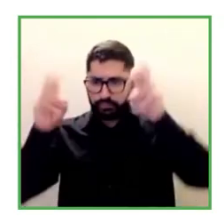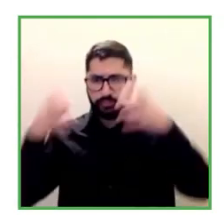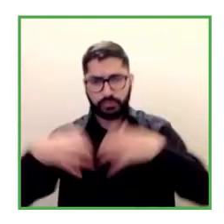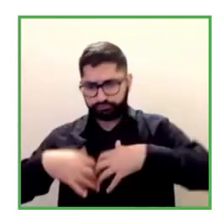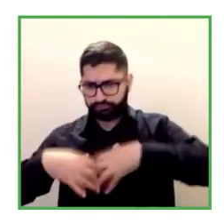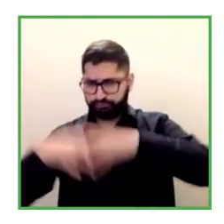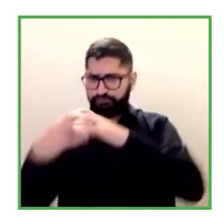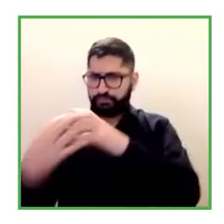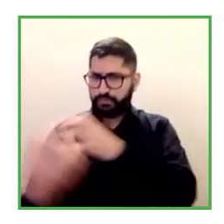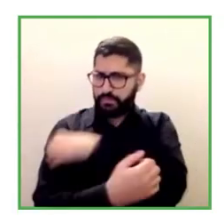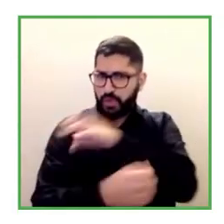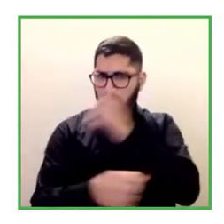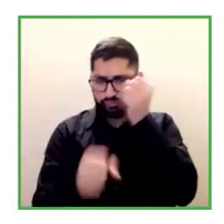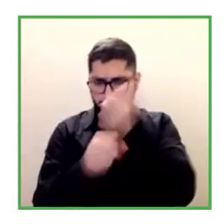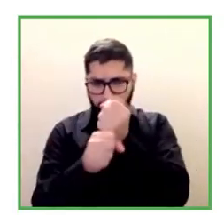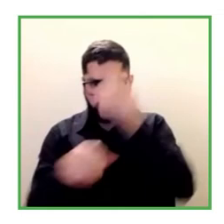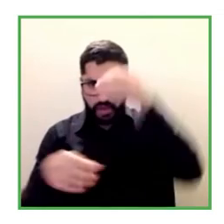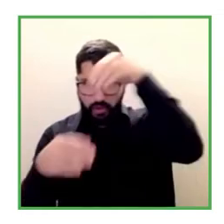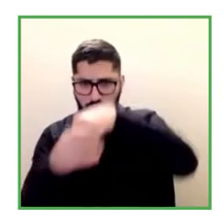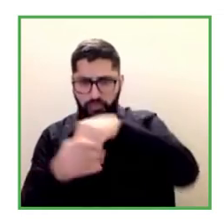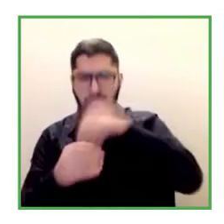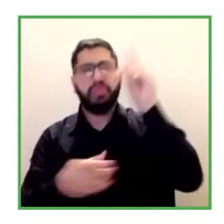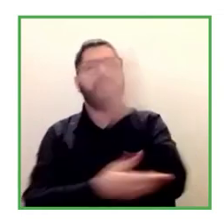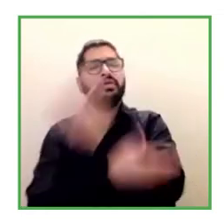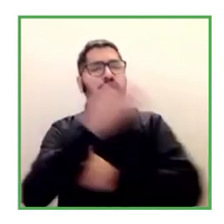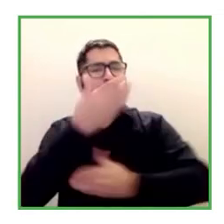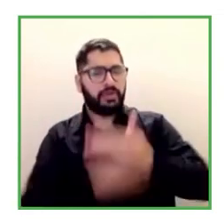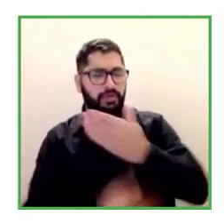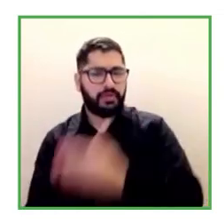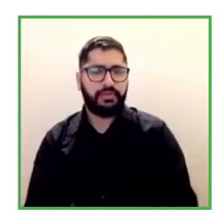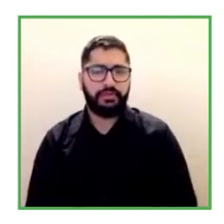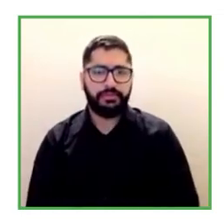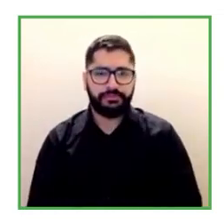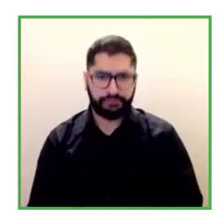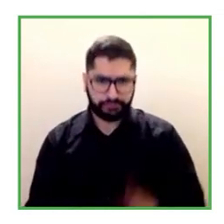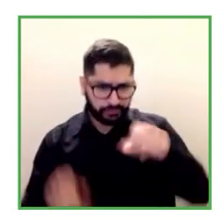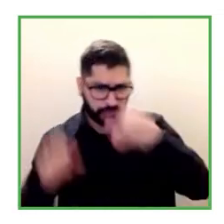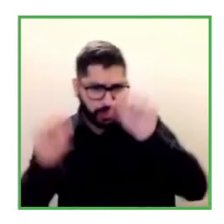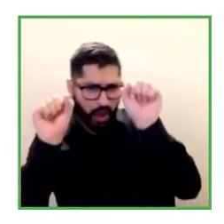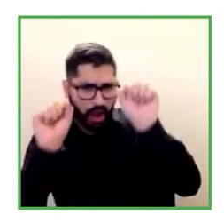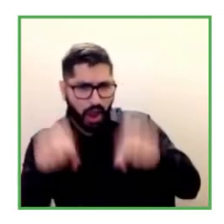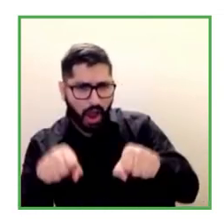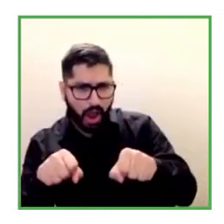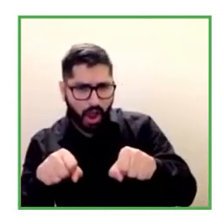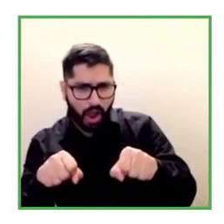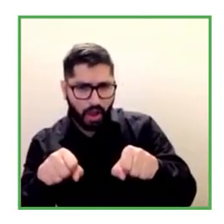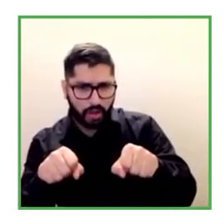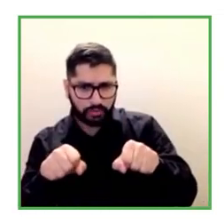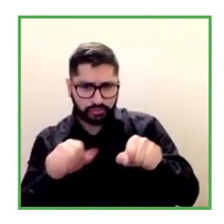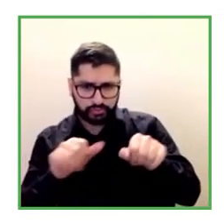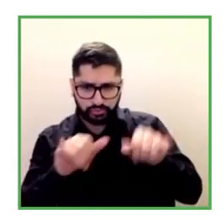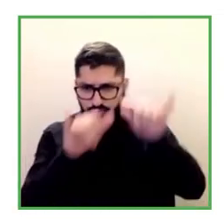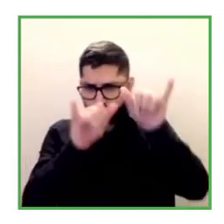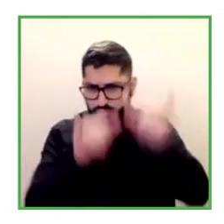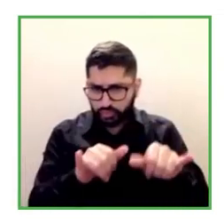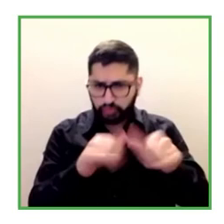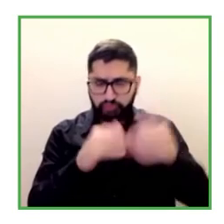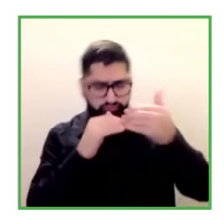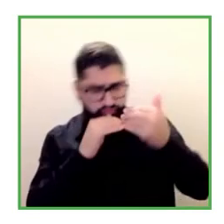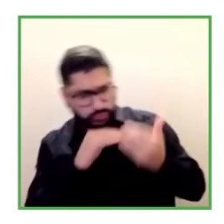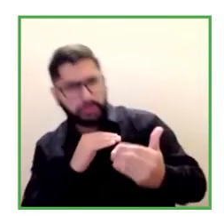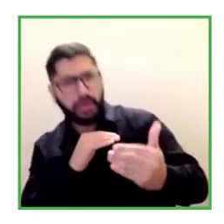personas con discapacidad y que puedan sostener estos empleos y ojalá desarrollar ciertas trayectorias, ¿no es